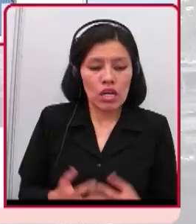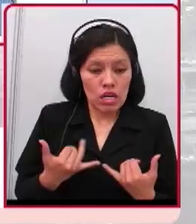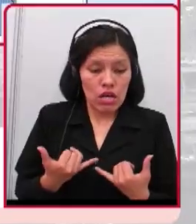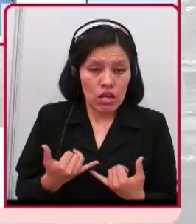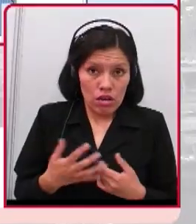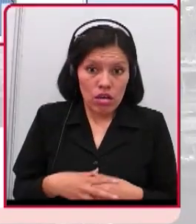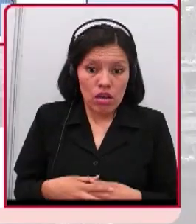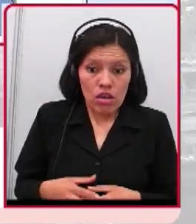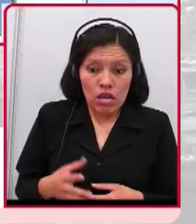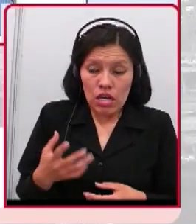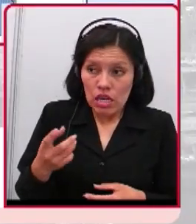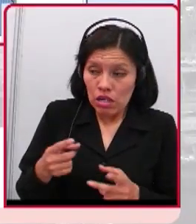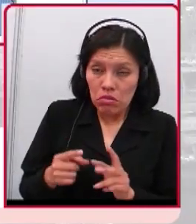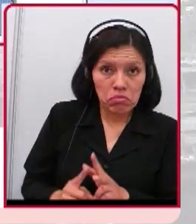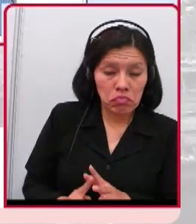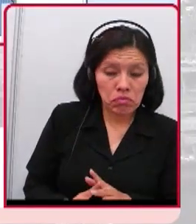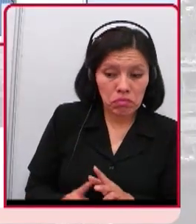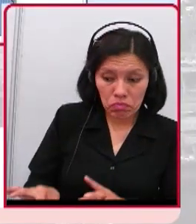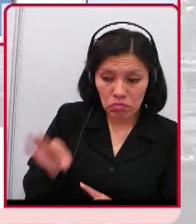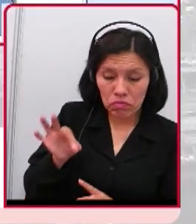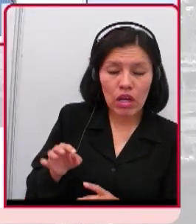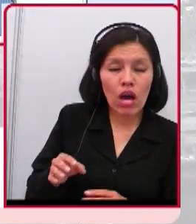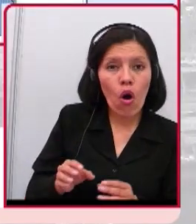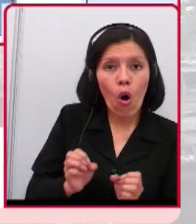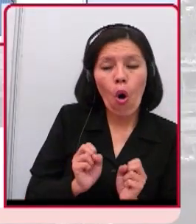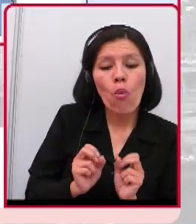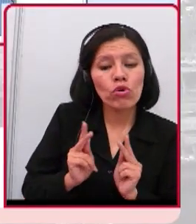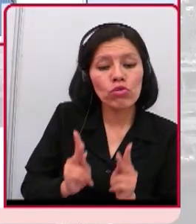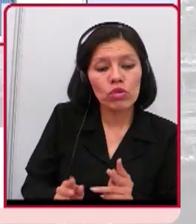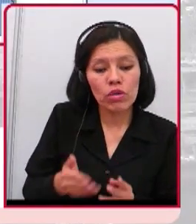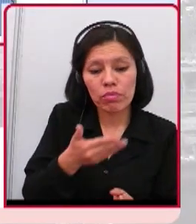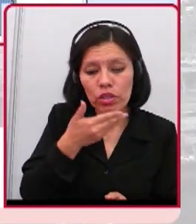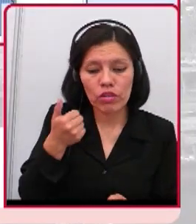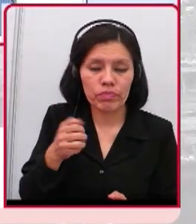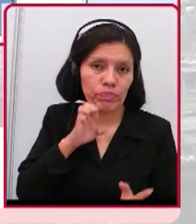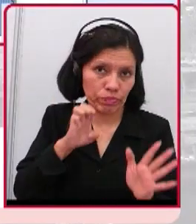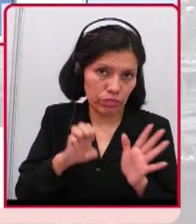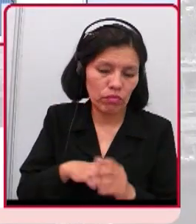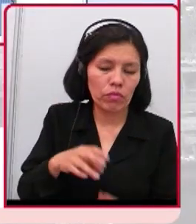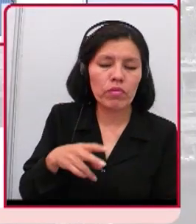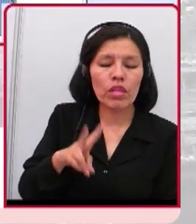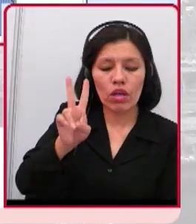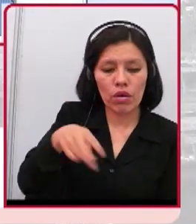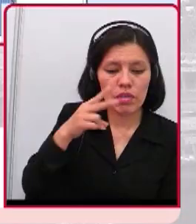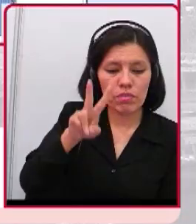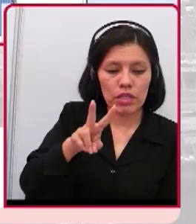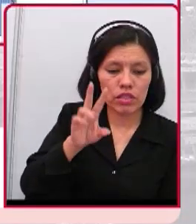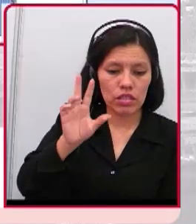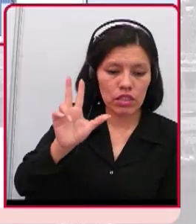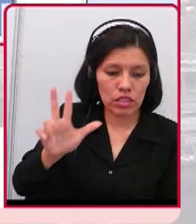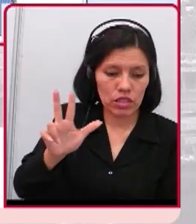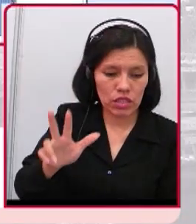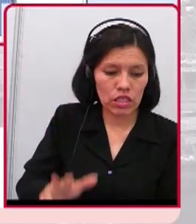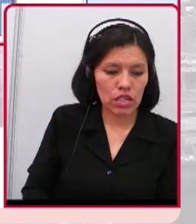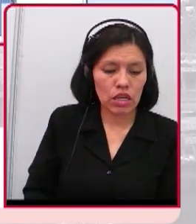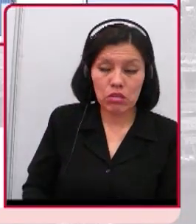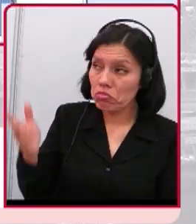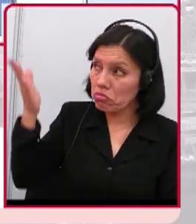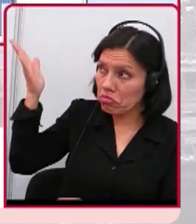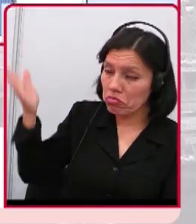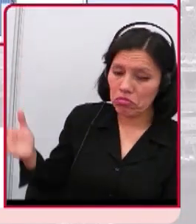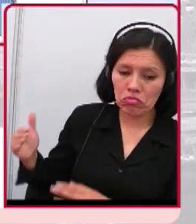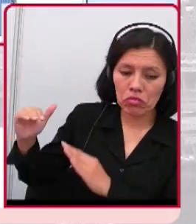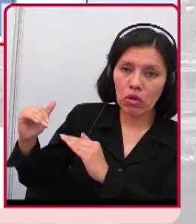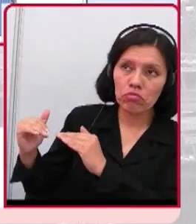encontramos algunas oportunidades de mejora, ya que vimos que durante el año 2023, como se puede ver en la gráfica superior izquierda, en las